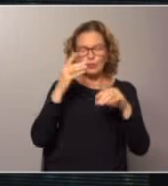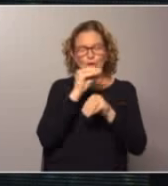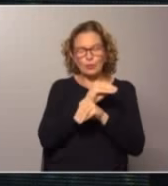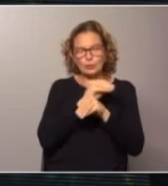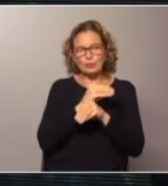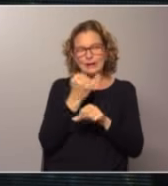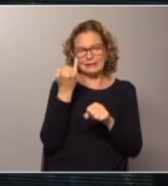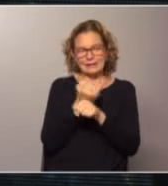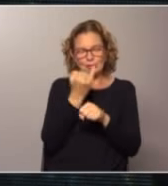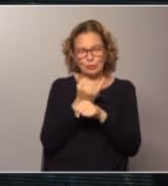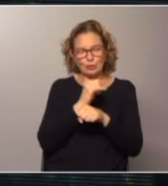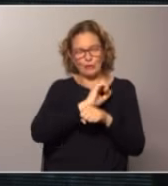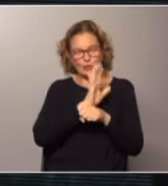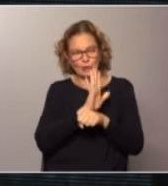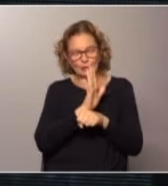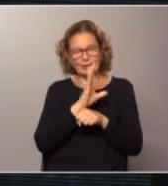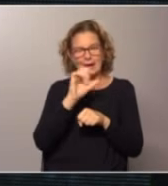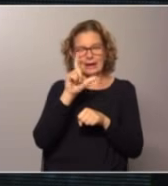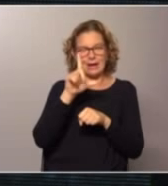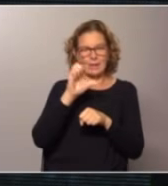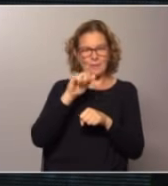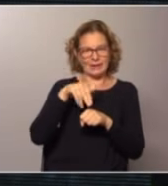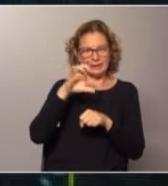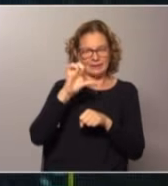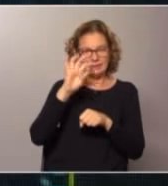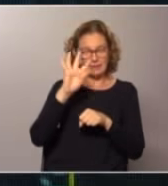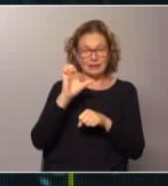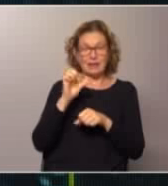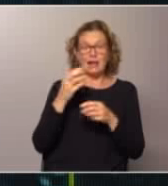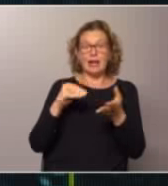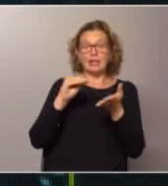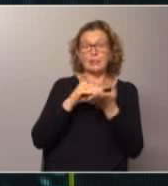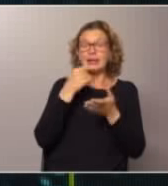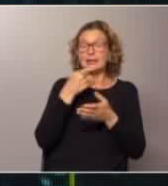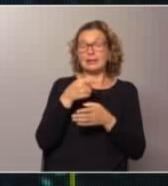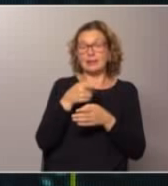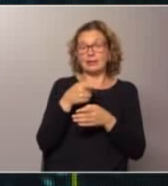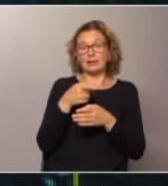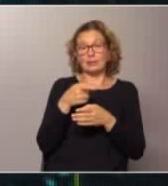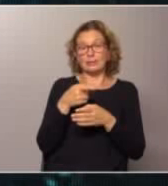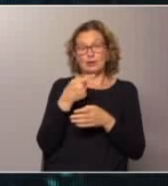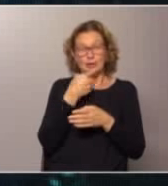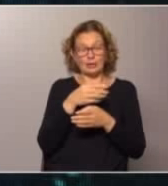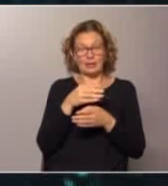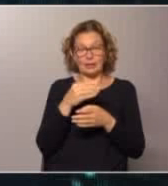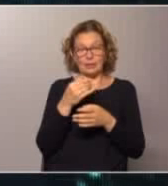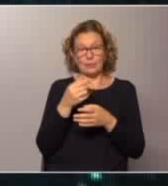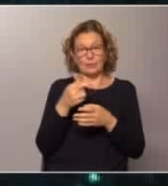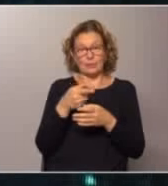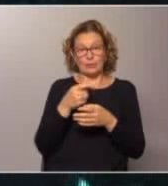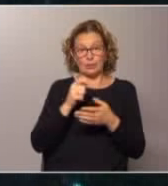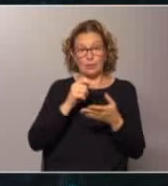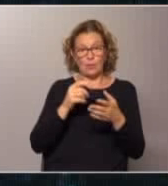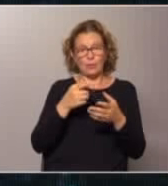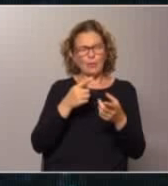de investigaciones biológicas clemente estables además dice que aporta a las producciones como un